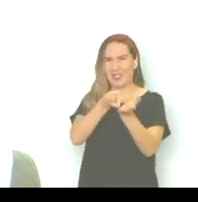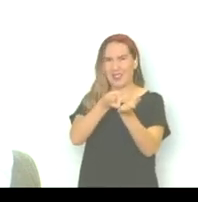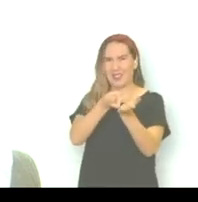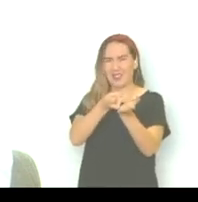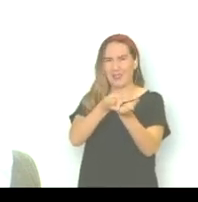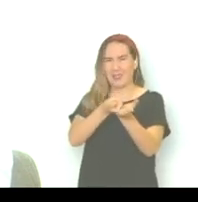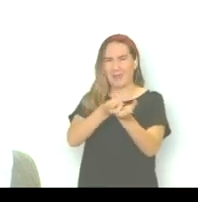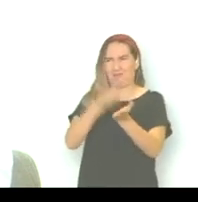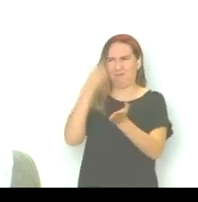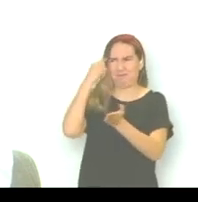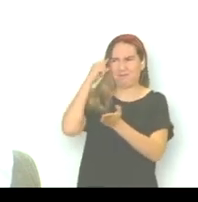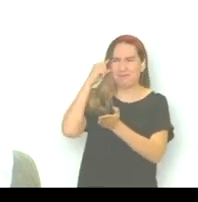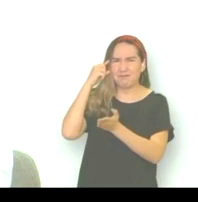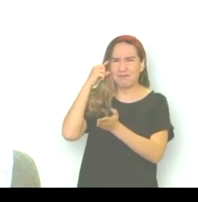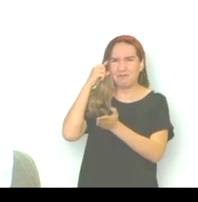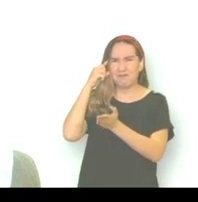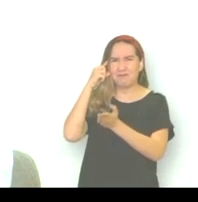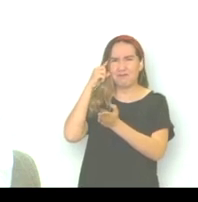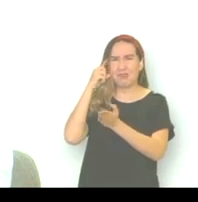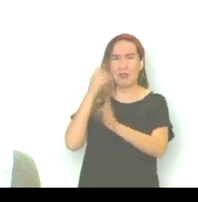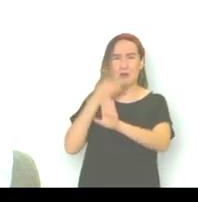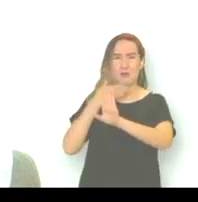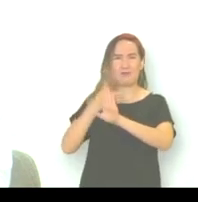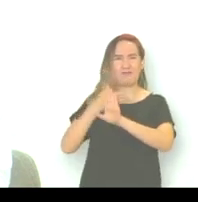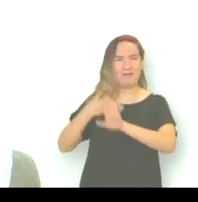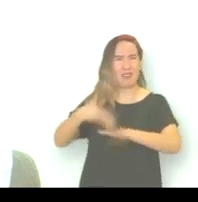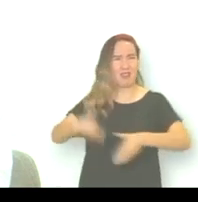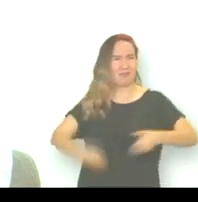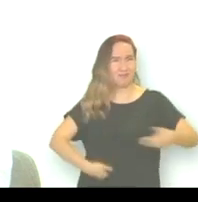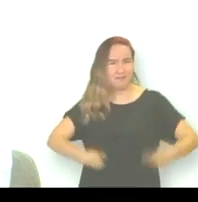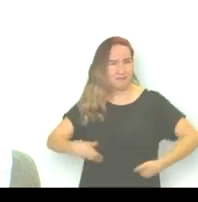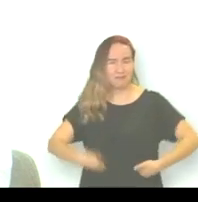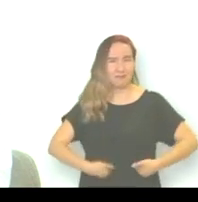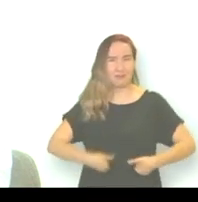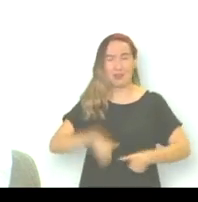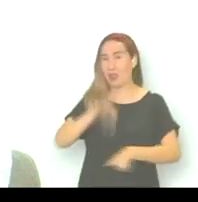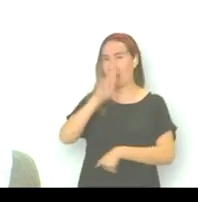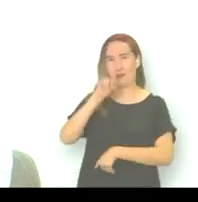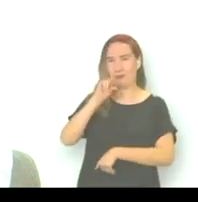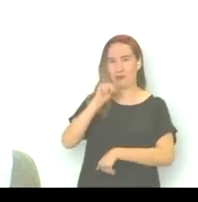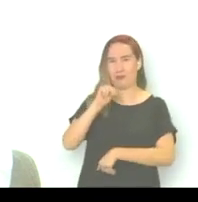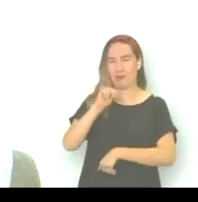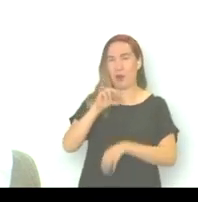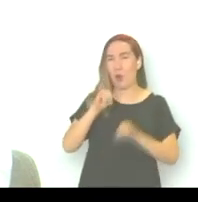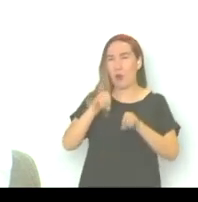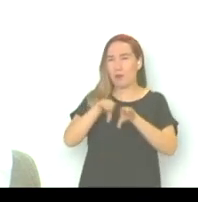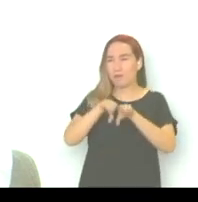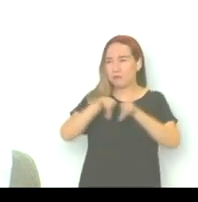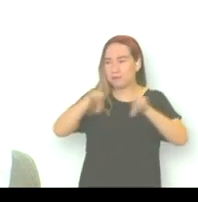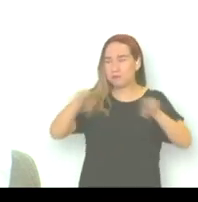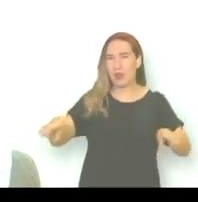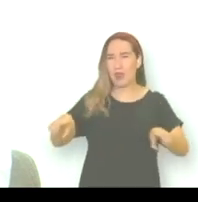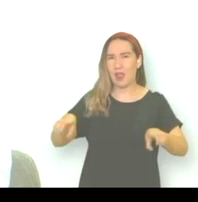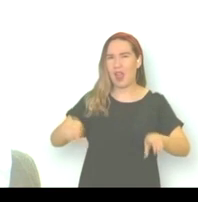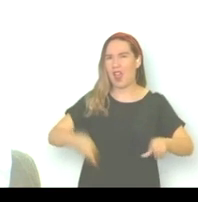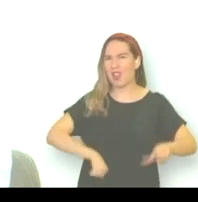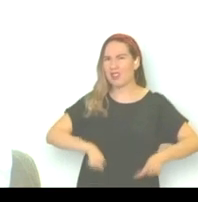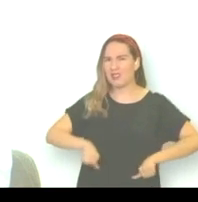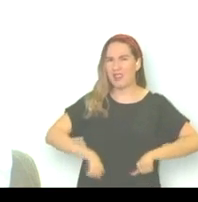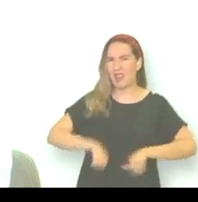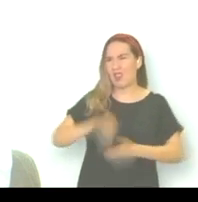nadie, no es para dejar a algún grupo o algunos grupos fuera o